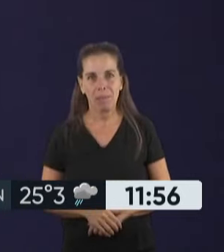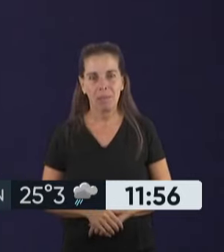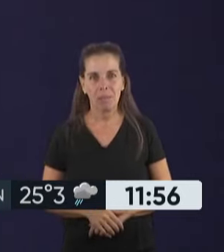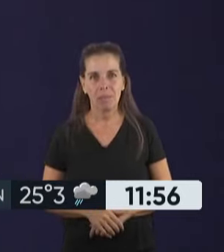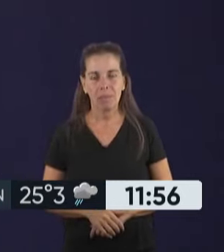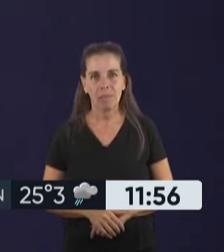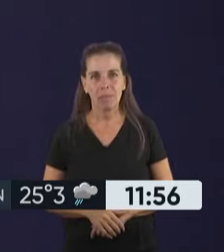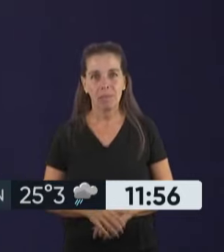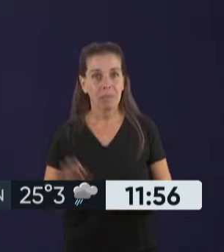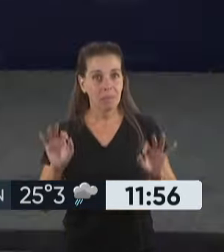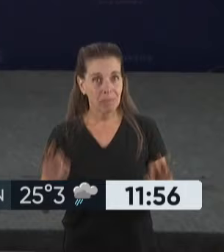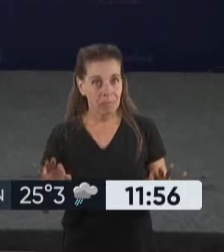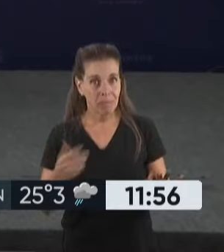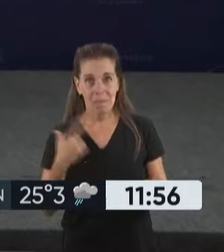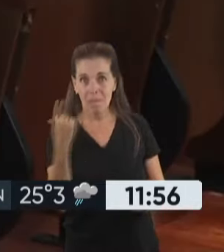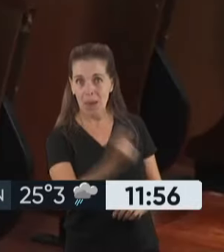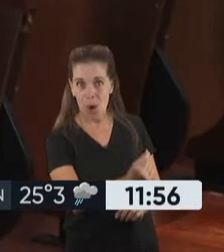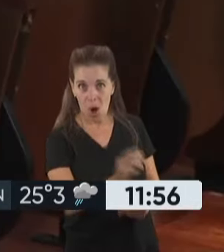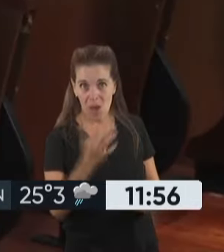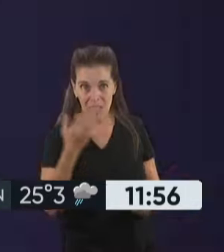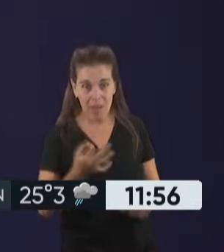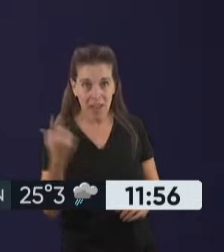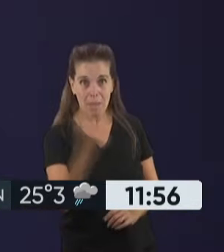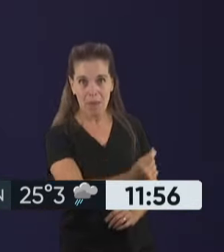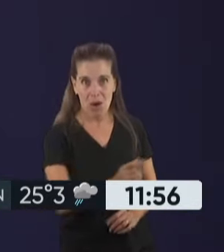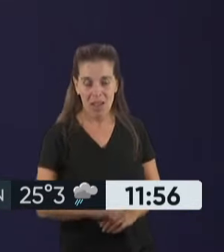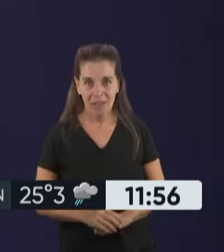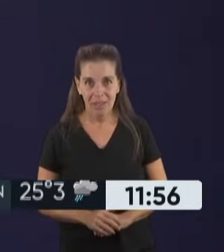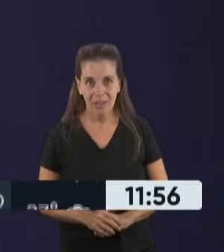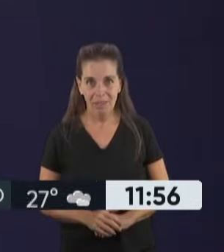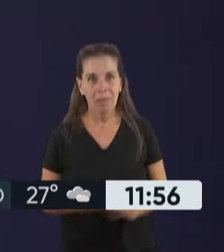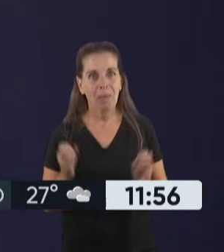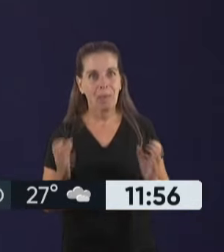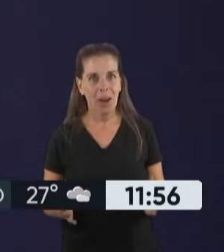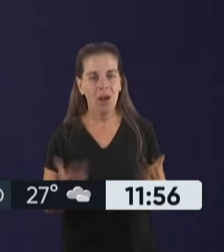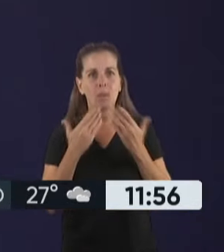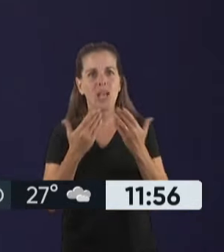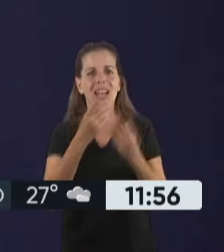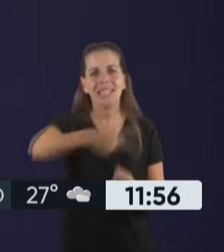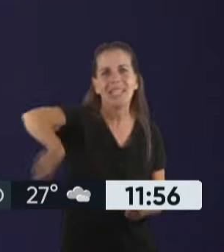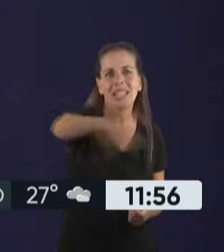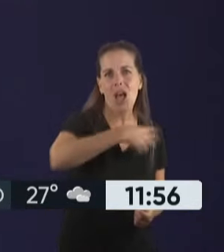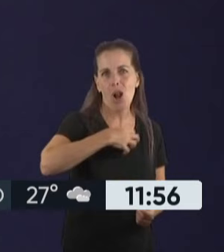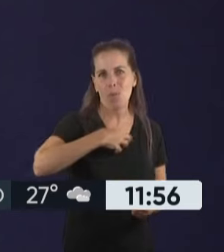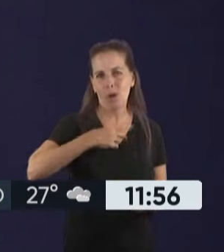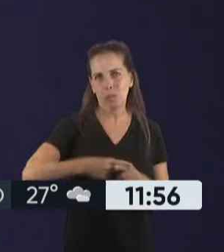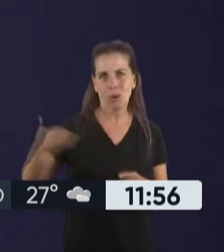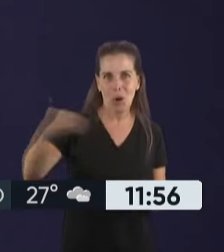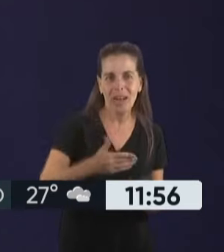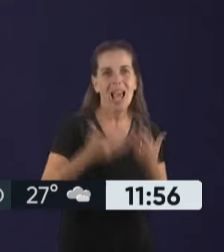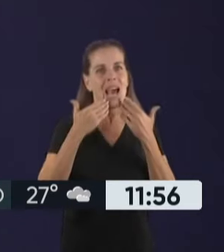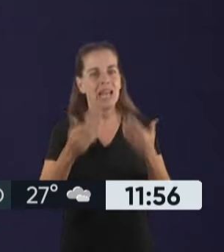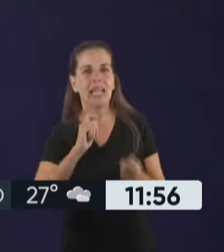origen listo me voy me voy en serio eh Bueno chicos gracias por venir a todos gracias a los